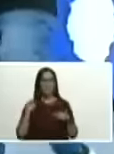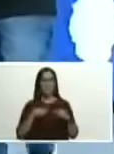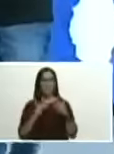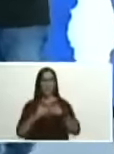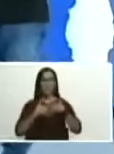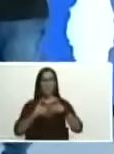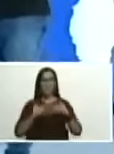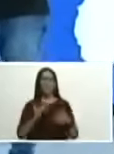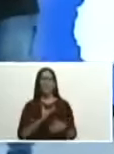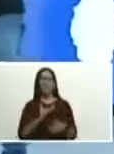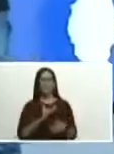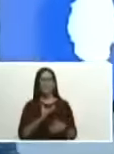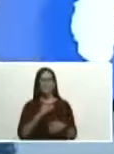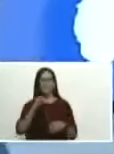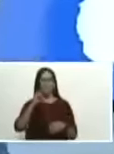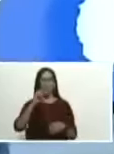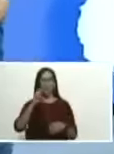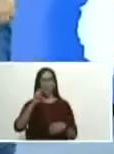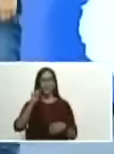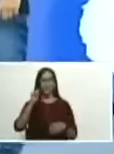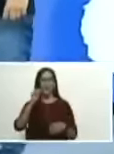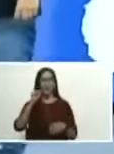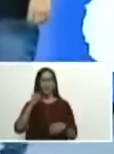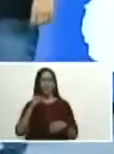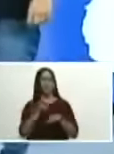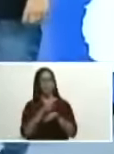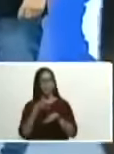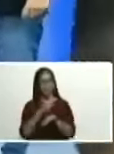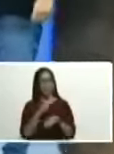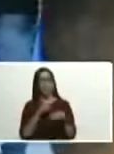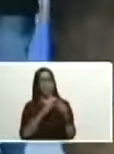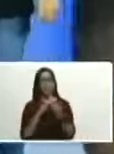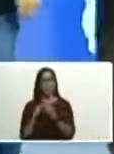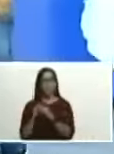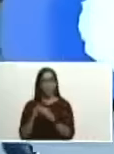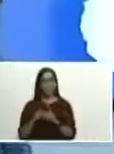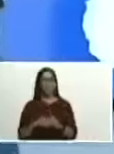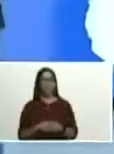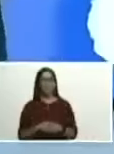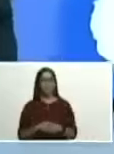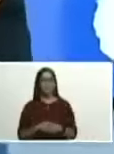la alcaldía de Morán. Bueno, gobierno comunal. ¿Ah?